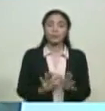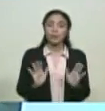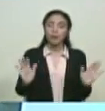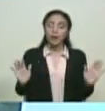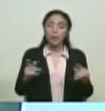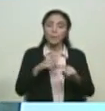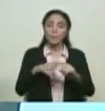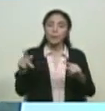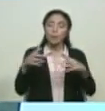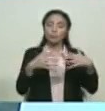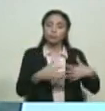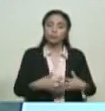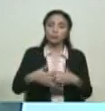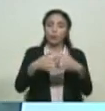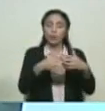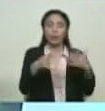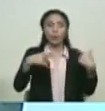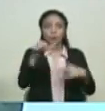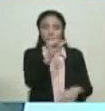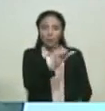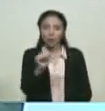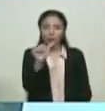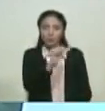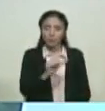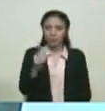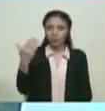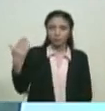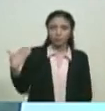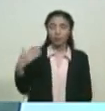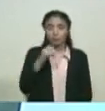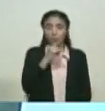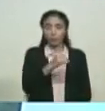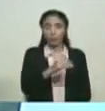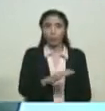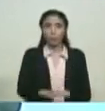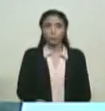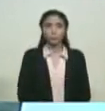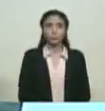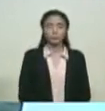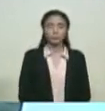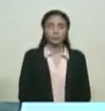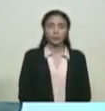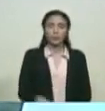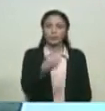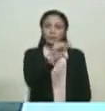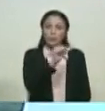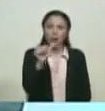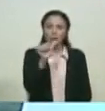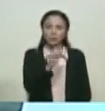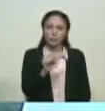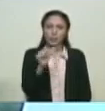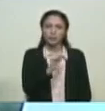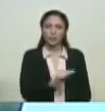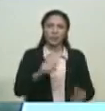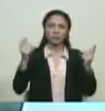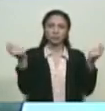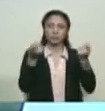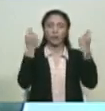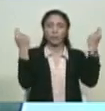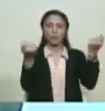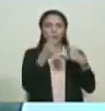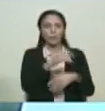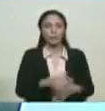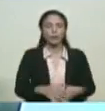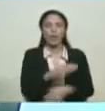Unidos en estas semanas ha desarrollado, así lo denuncio, una campaña criminal, macabra,